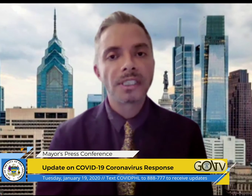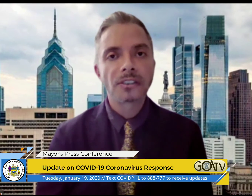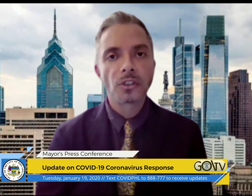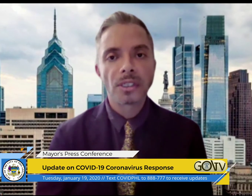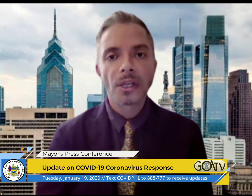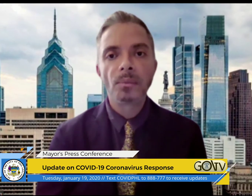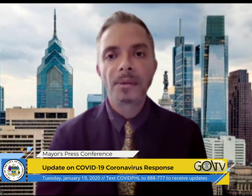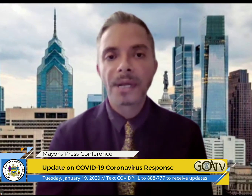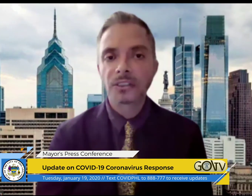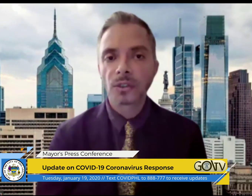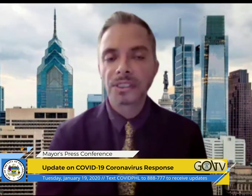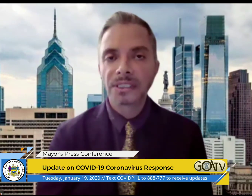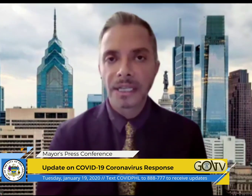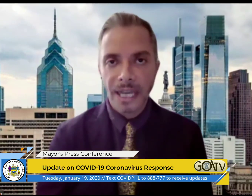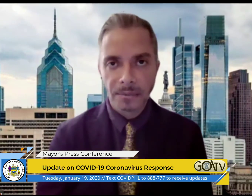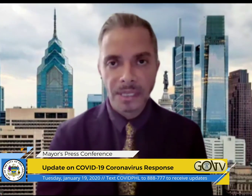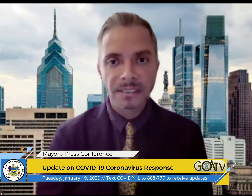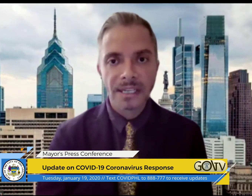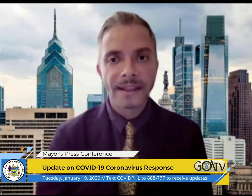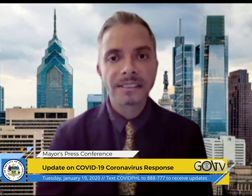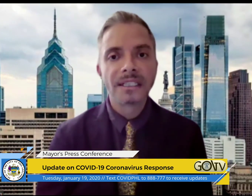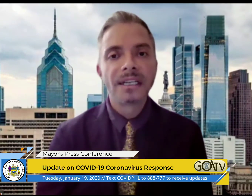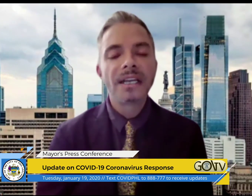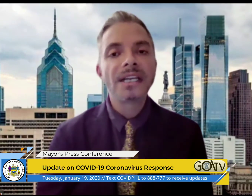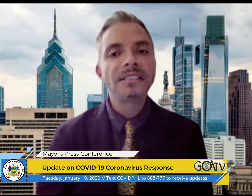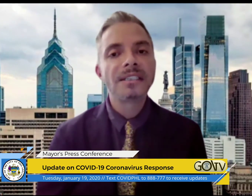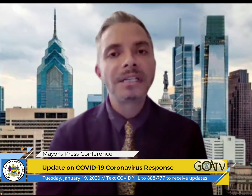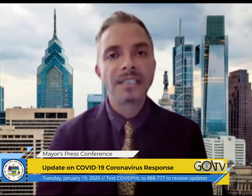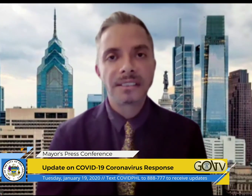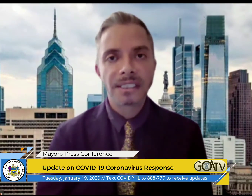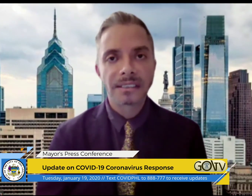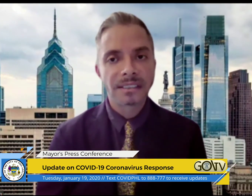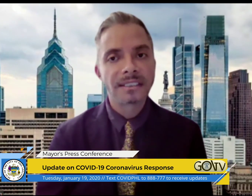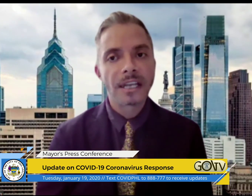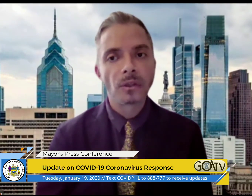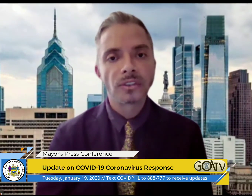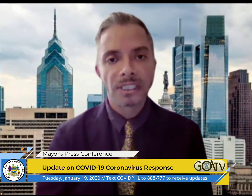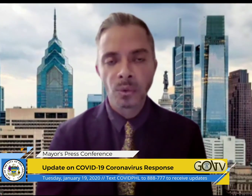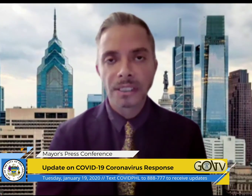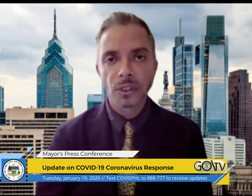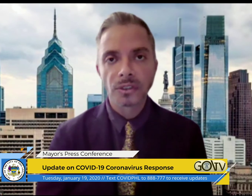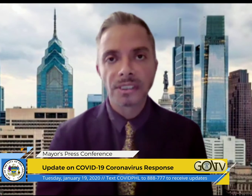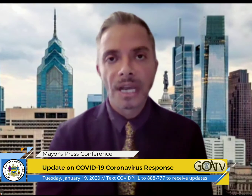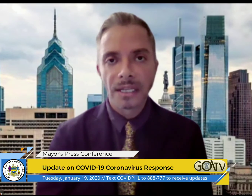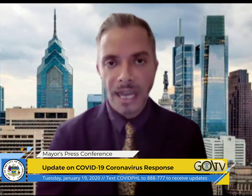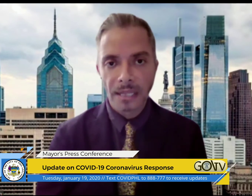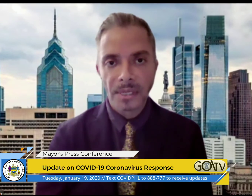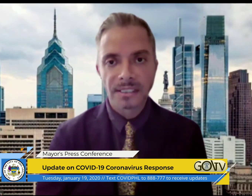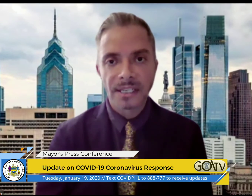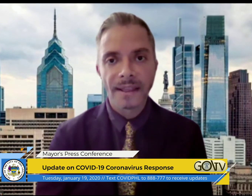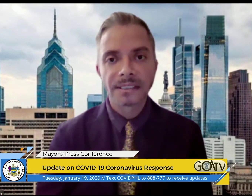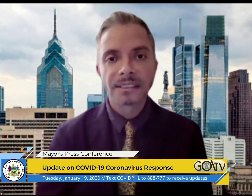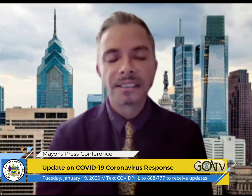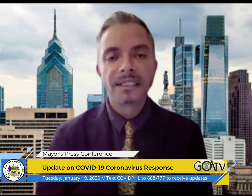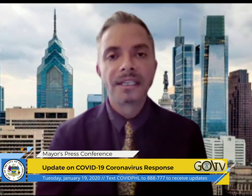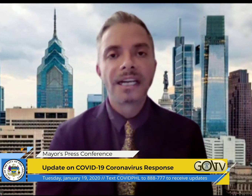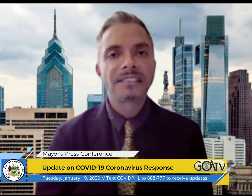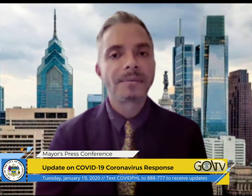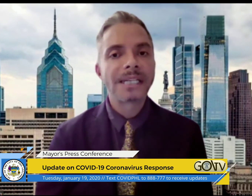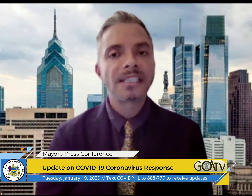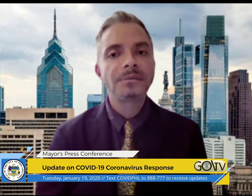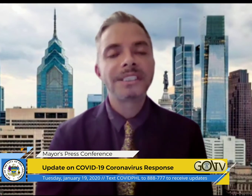,481 primeras dosis ya administradas y 15,662 segundas dosis ya administradas.